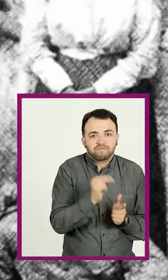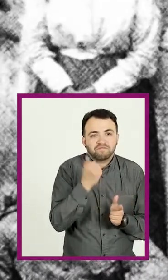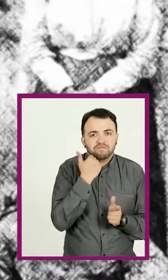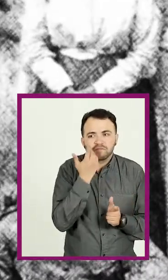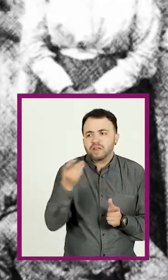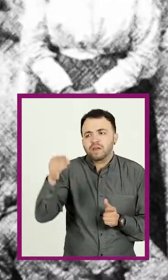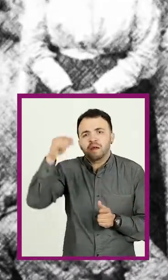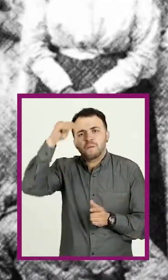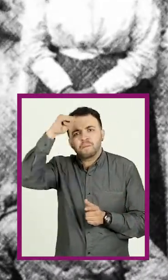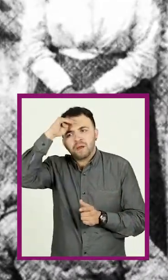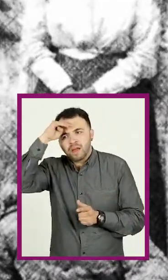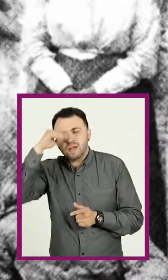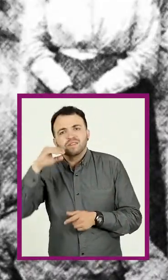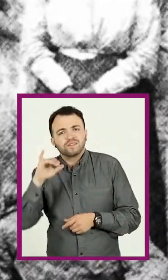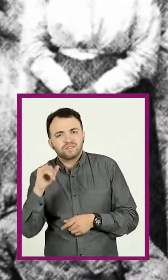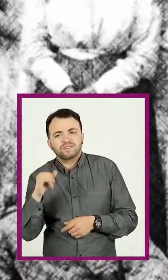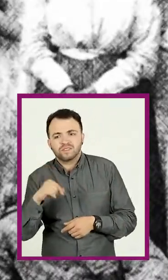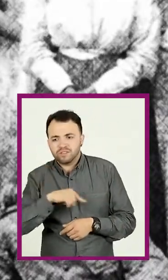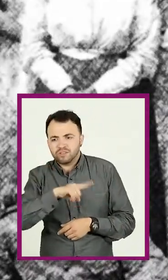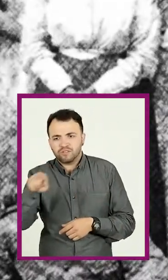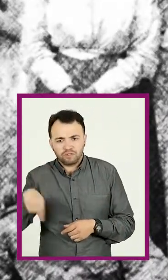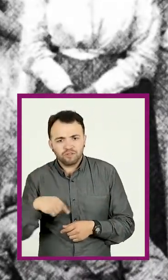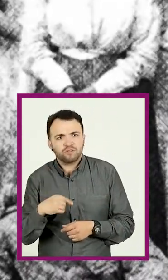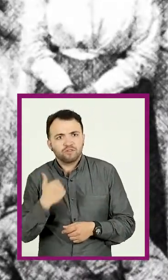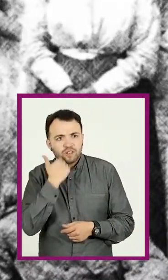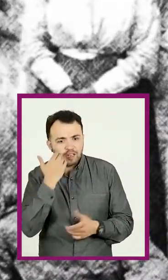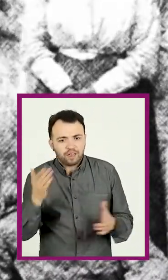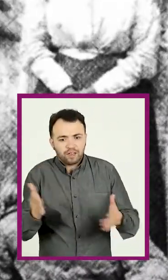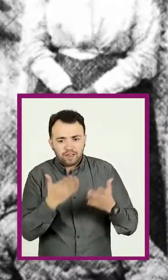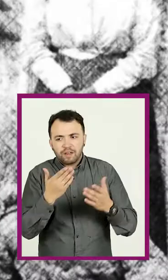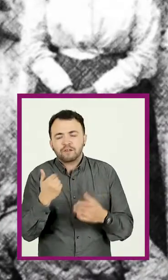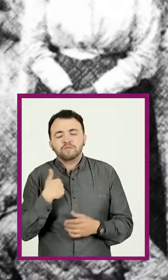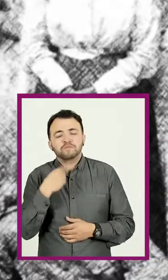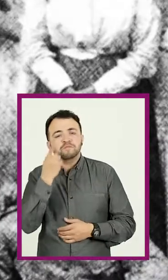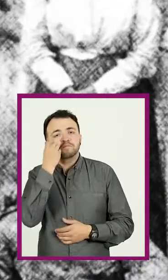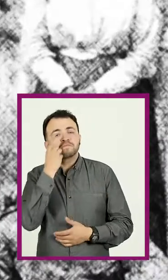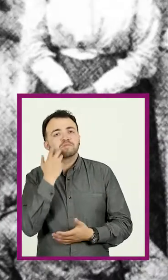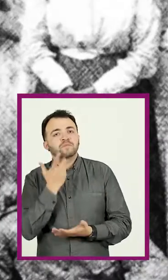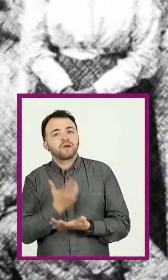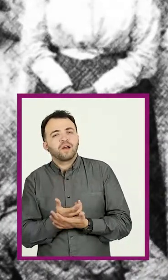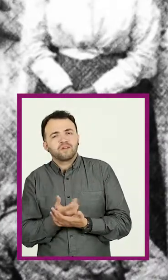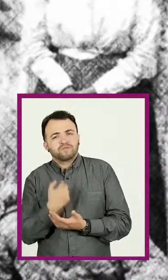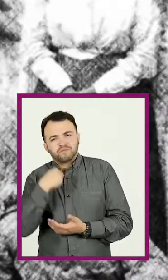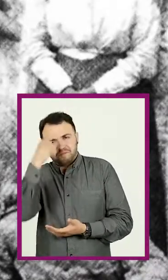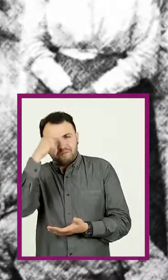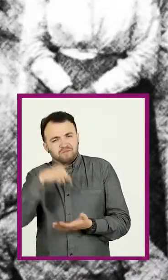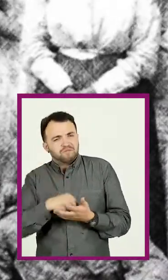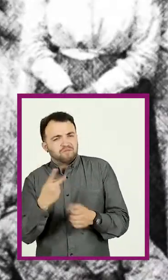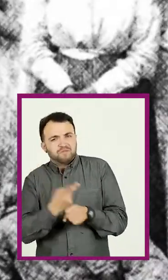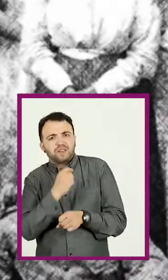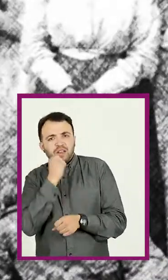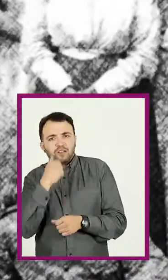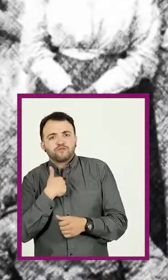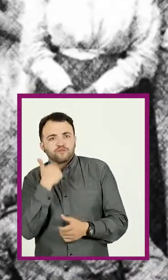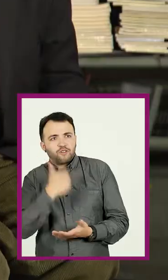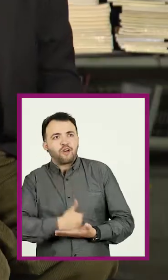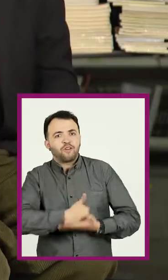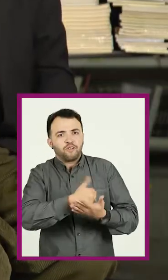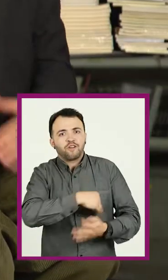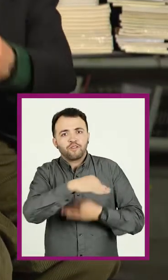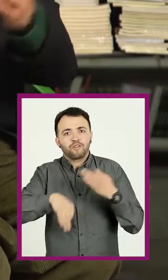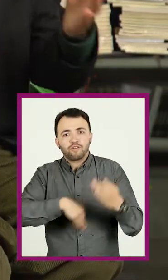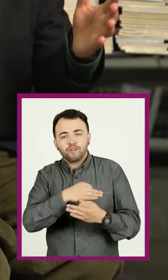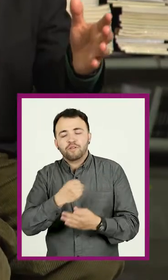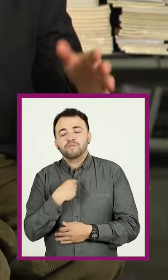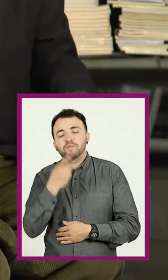y se echa a dormir tranquilo. Piensa como que, ¿cómo es posible que alguien vaya a estar en contra de servir a México y servir a la gente?